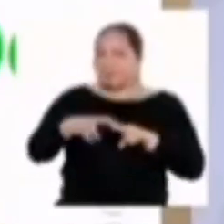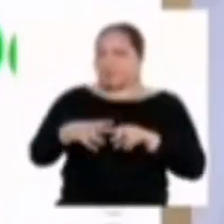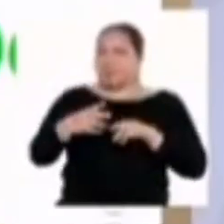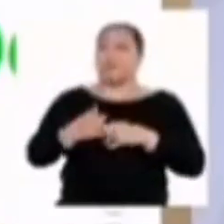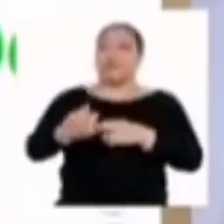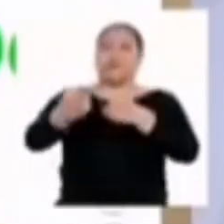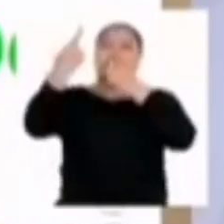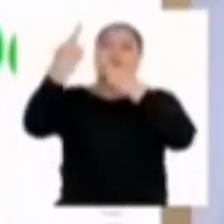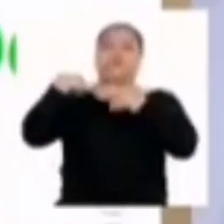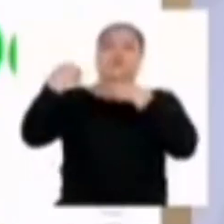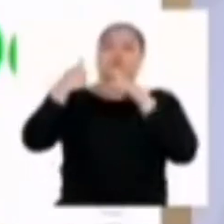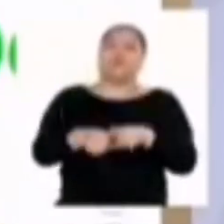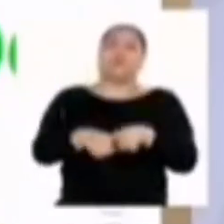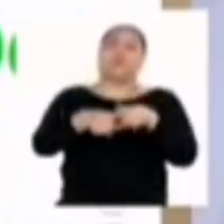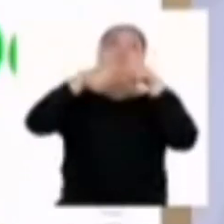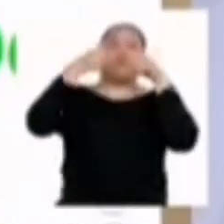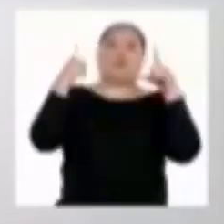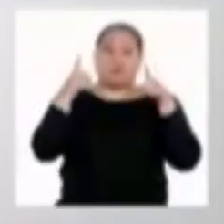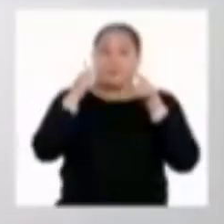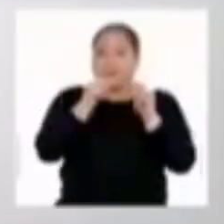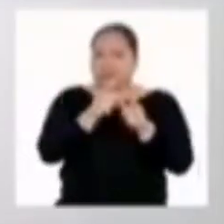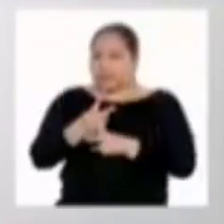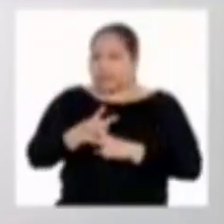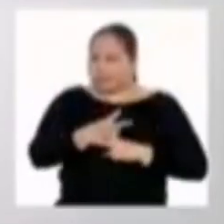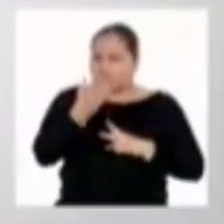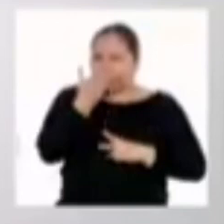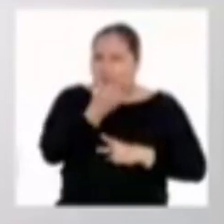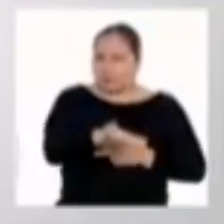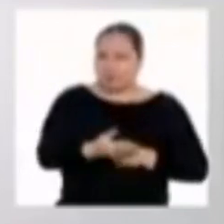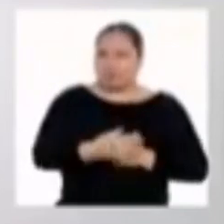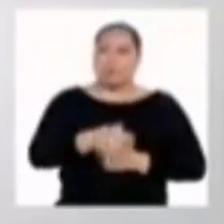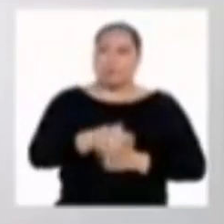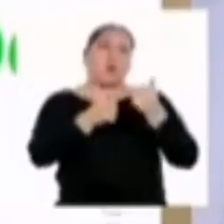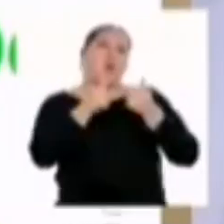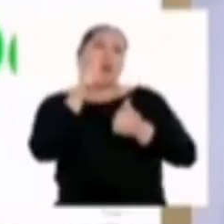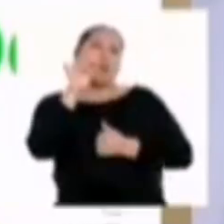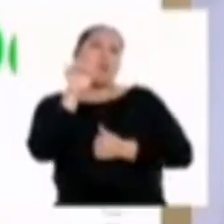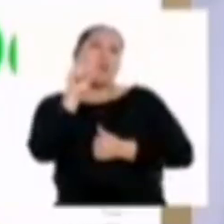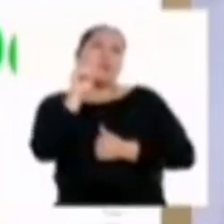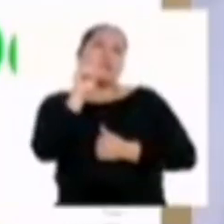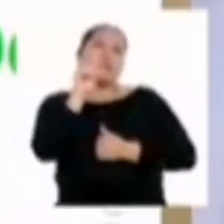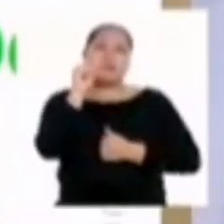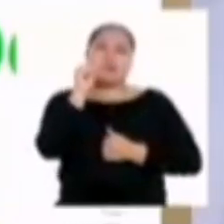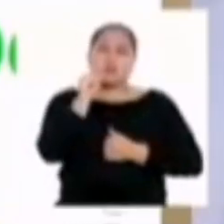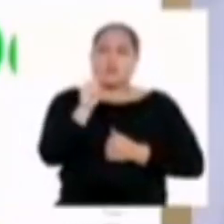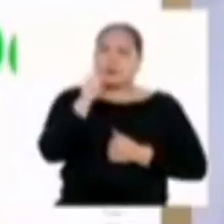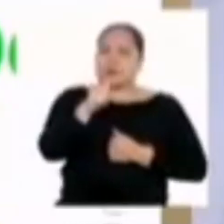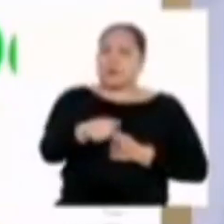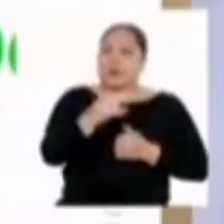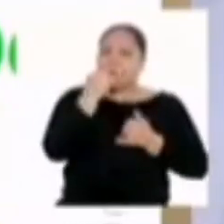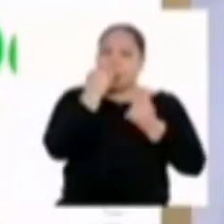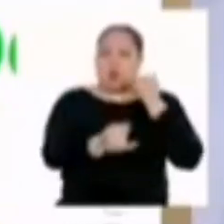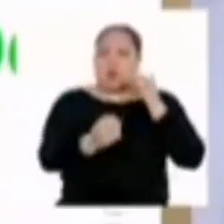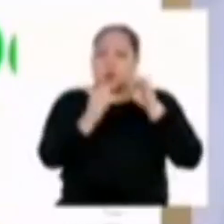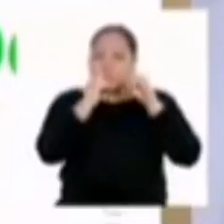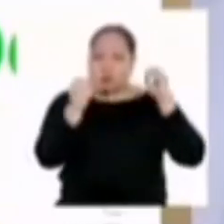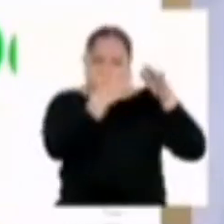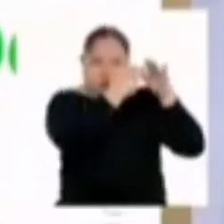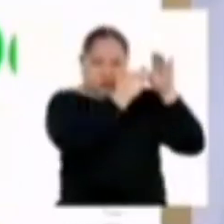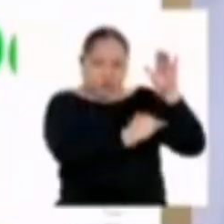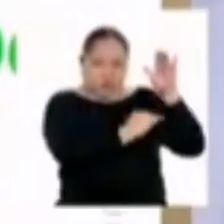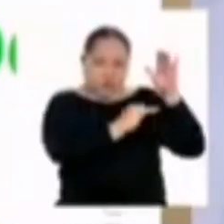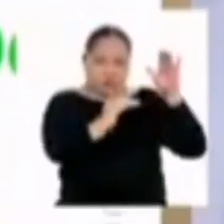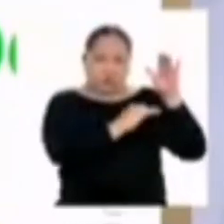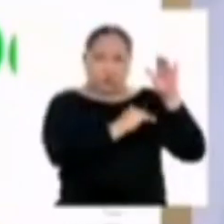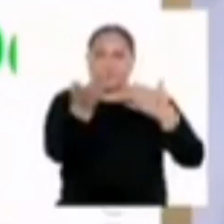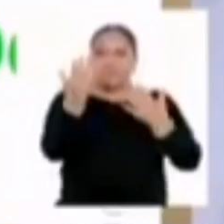de la gran responsabilidad que tenemos de conservarlas. ¿Y cuál sería la tesis? La tesis está en la última oración, porque nos